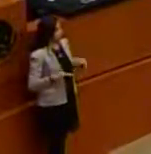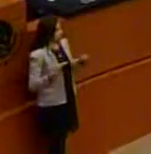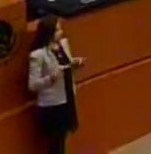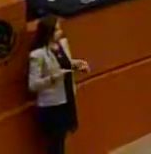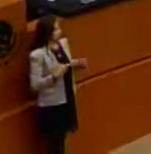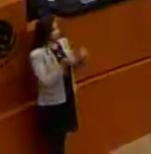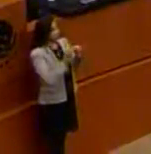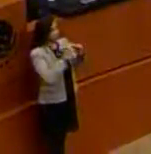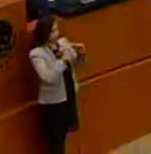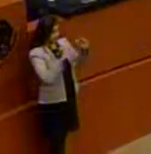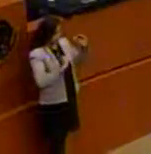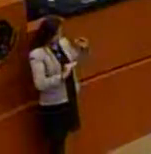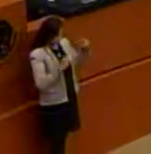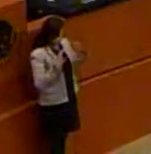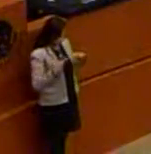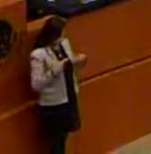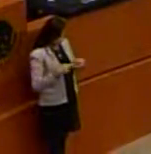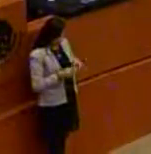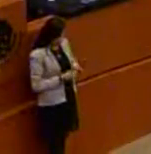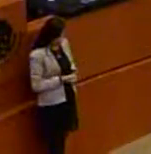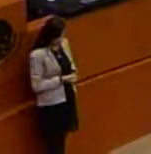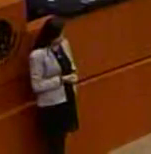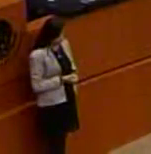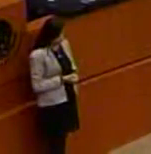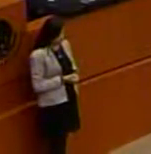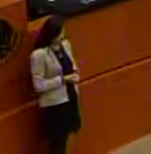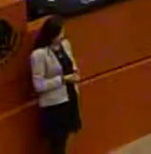pobreza y la desigualdad.